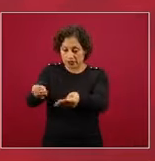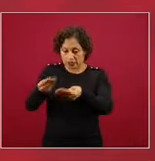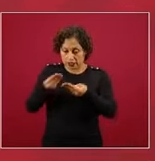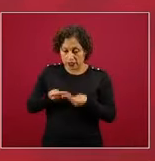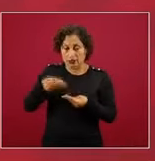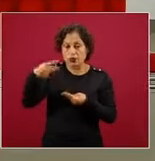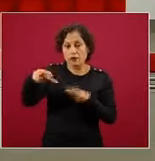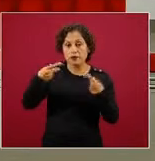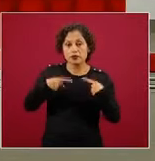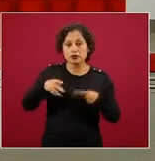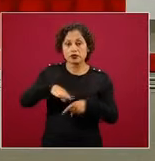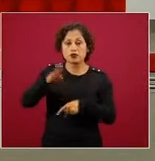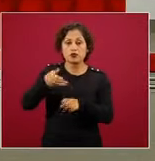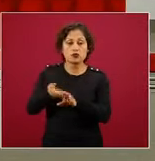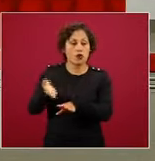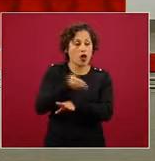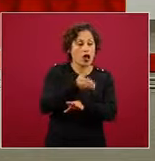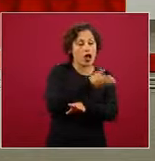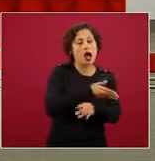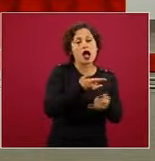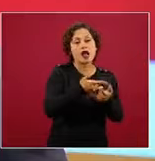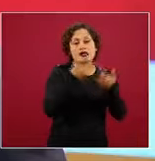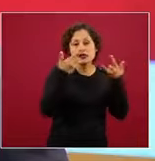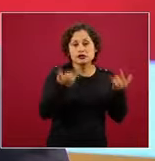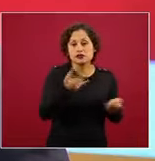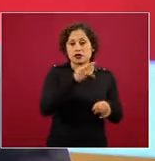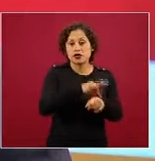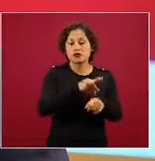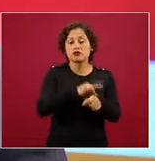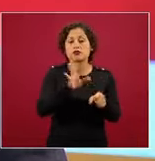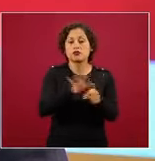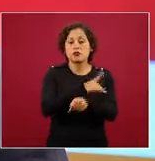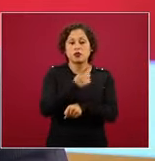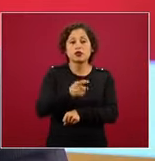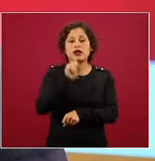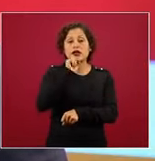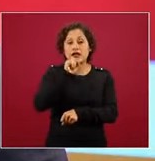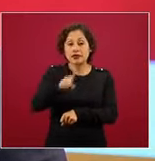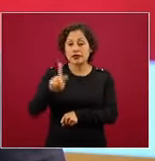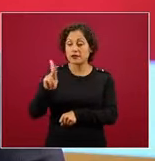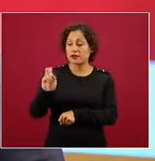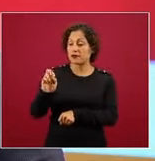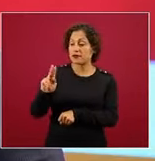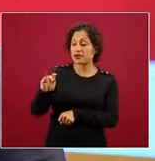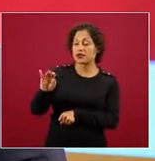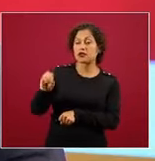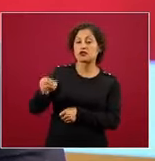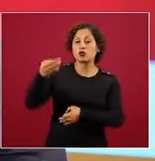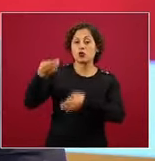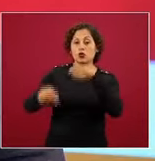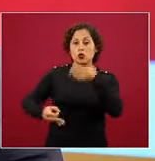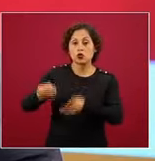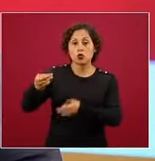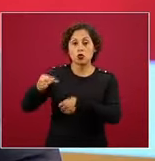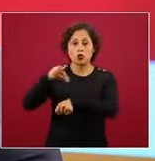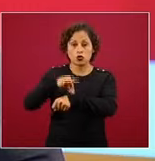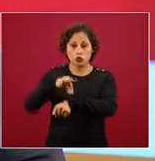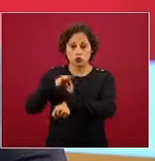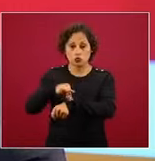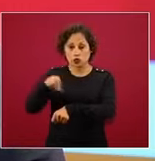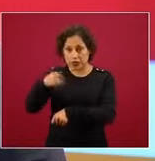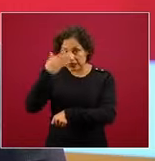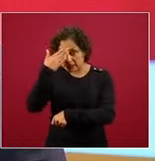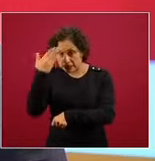atención médica, el registro del perito, del médico legista, si fue una defunción fuera, y entonces dictaminan, y